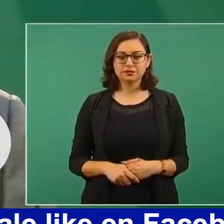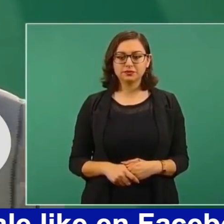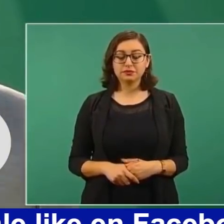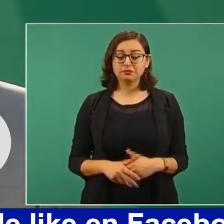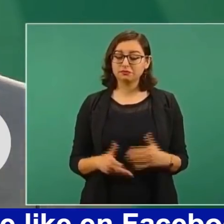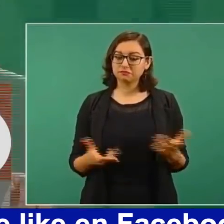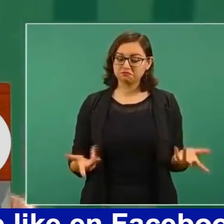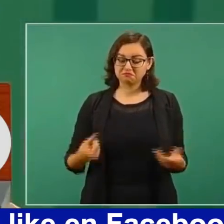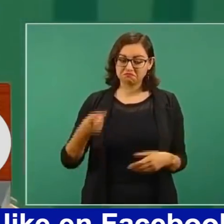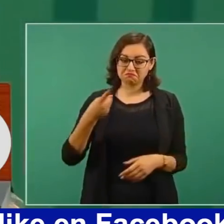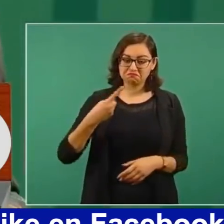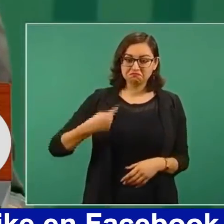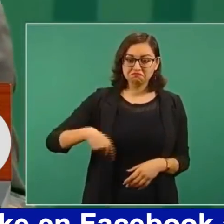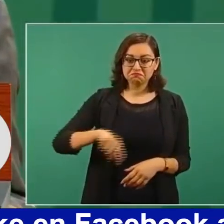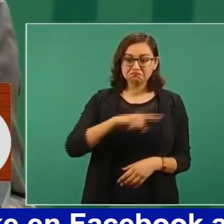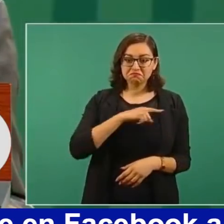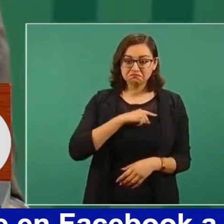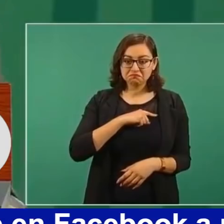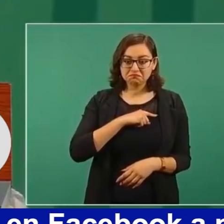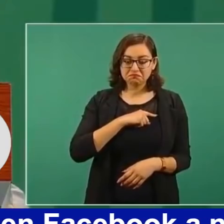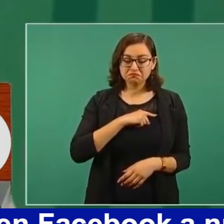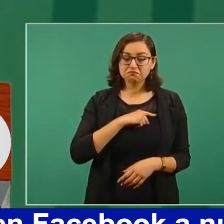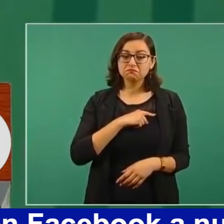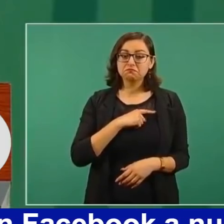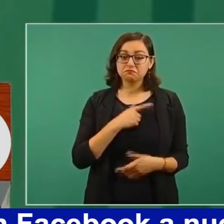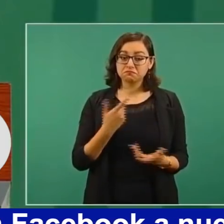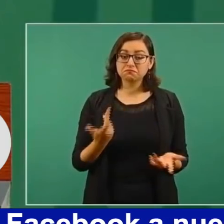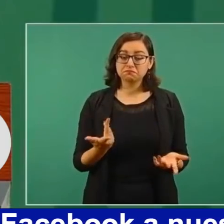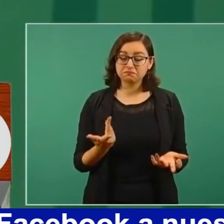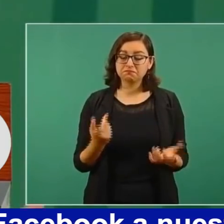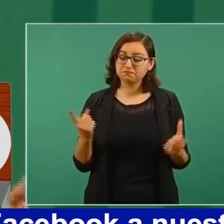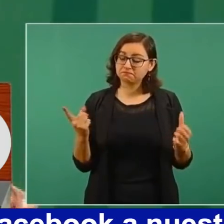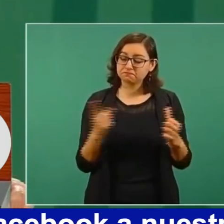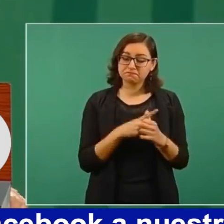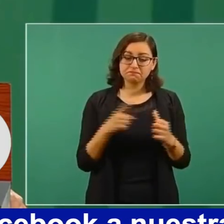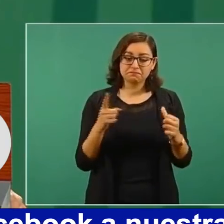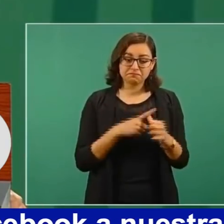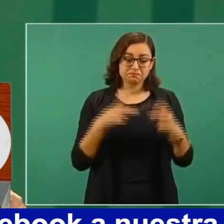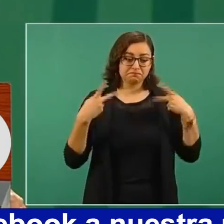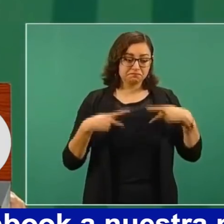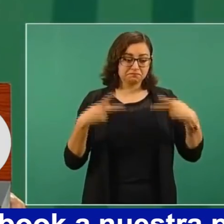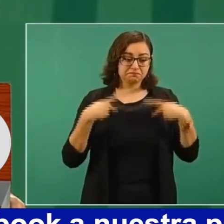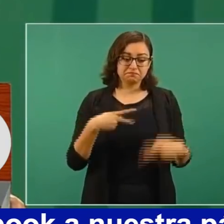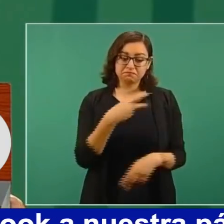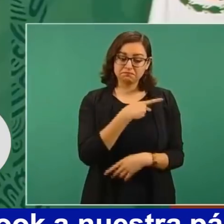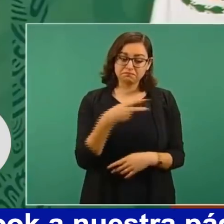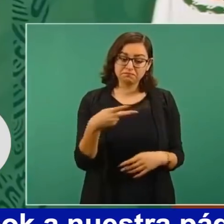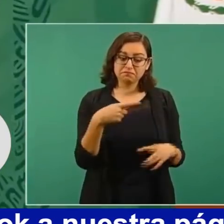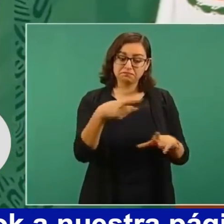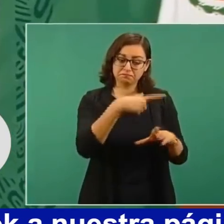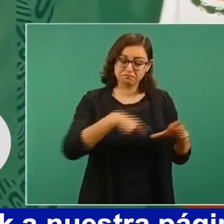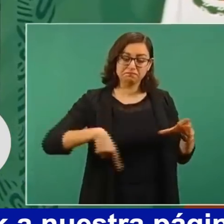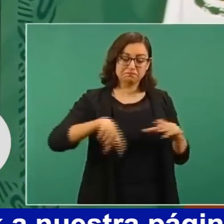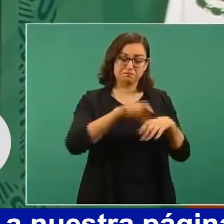de atender a la gente más necesitada, a la gente pobre.